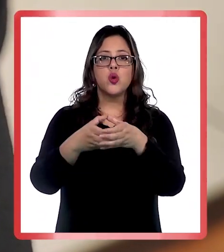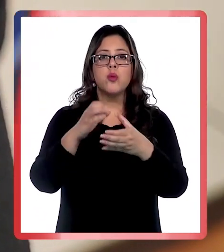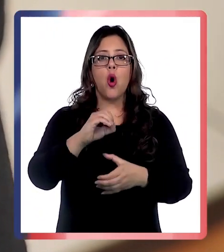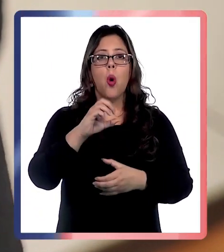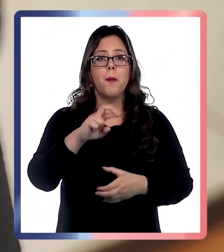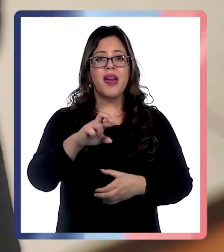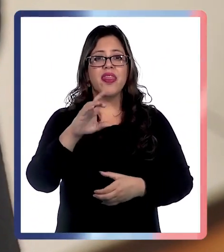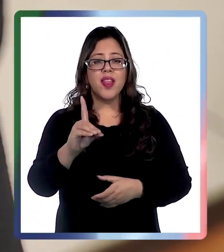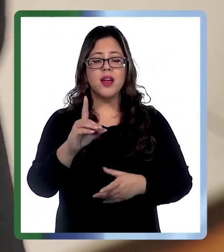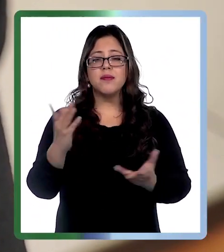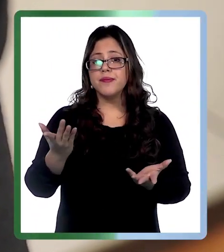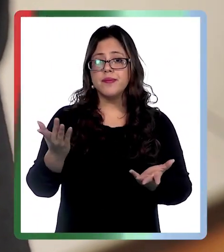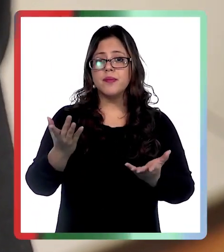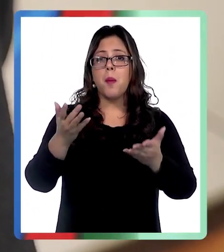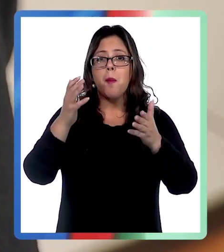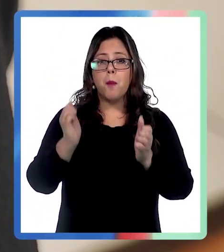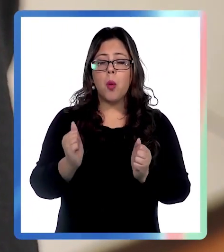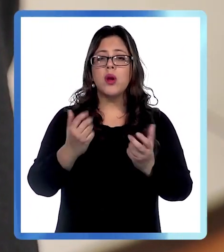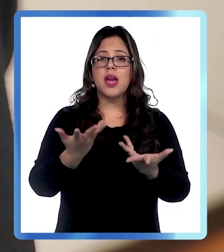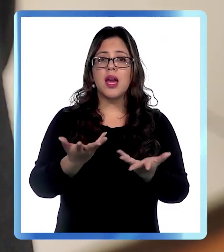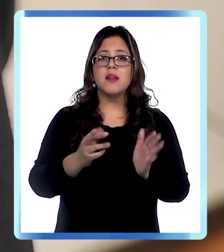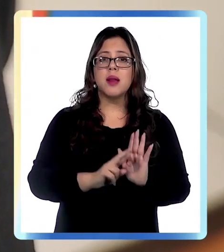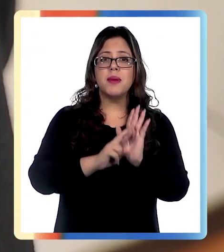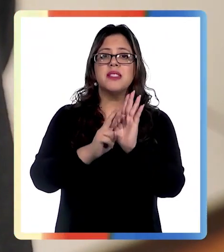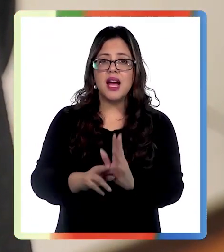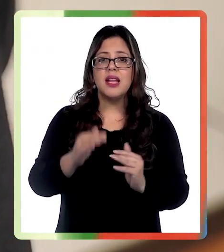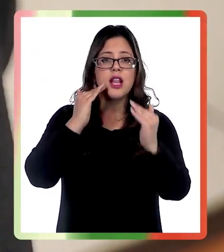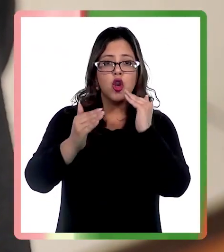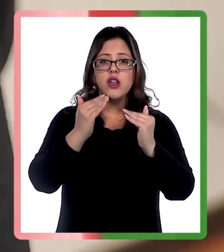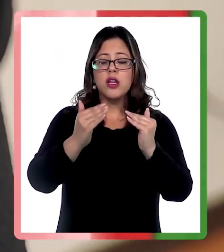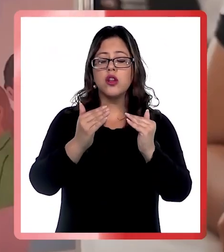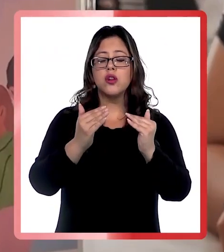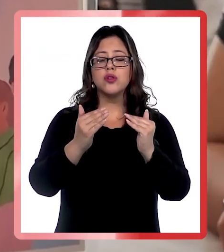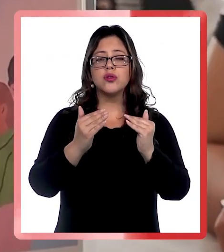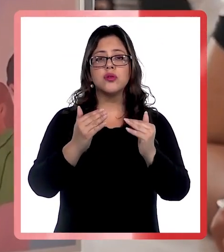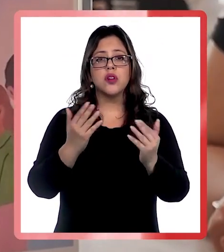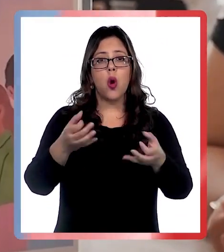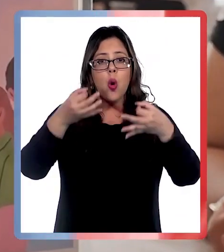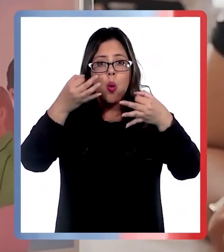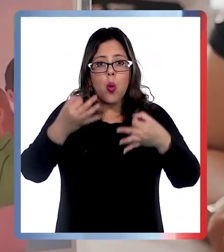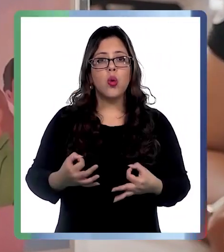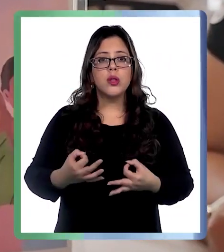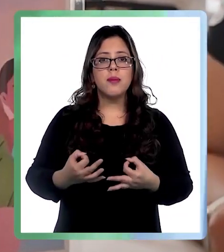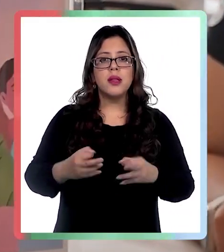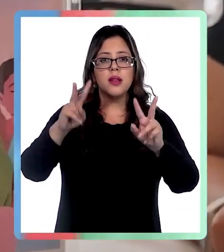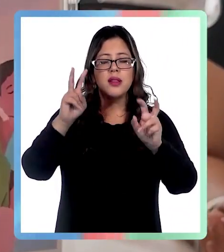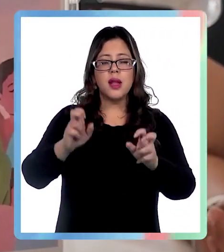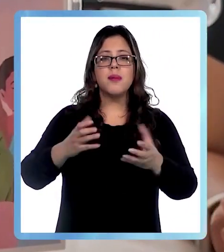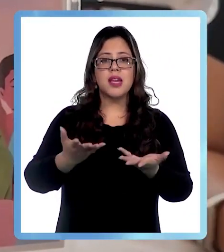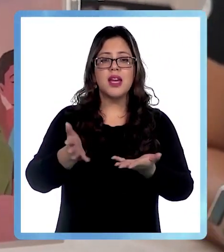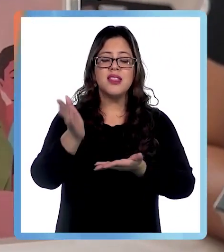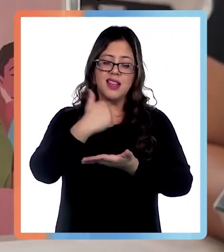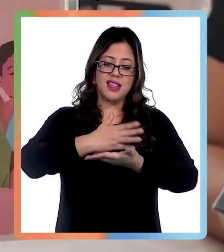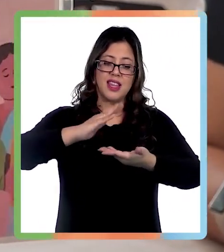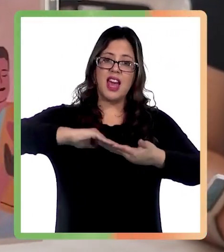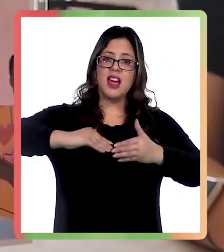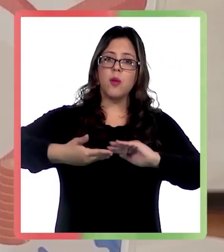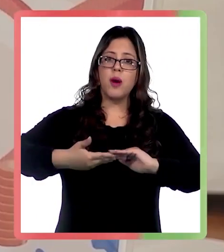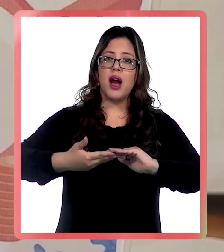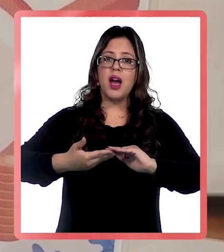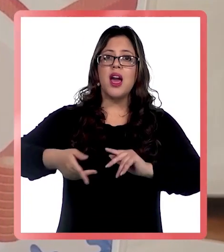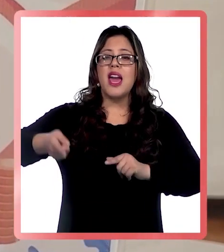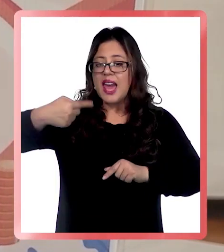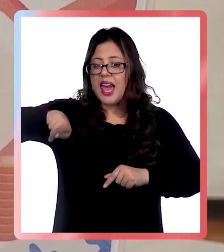distintas estrategias en compañía del equipo de la opd para de algún modo poner la voz de las niñeces y de de la infancia en la palestra